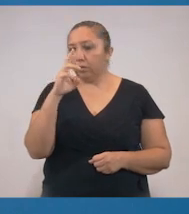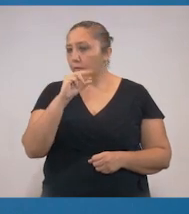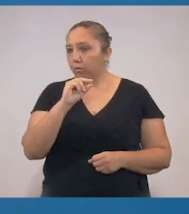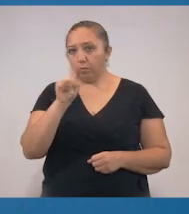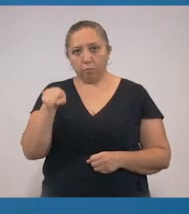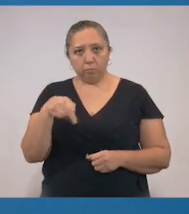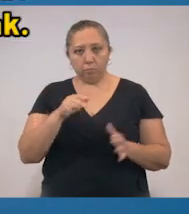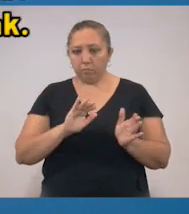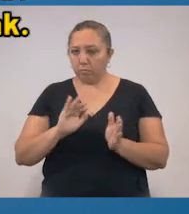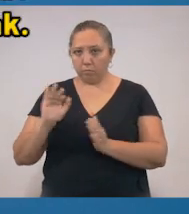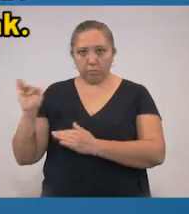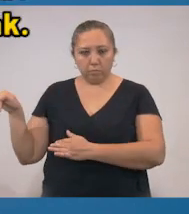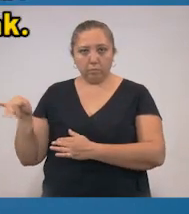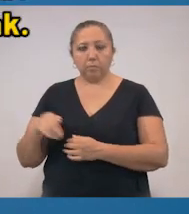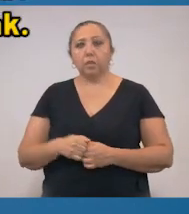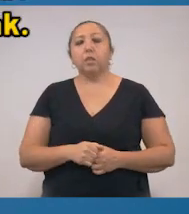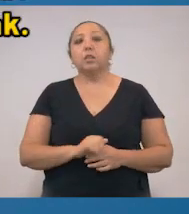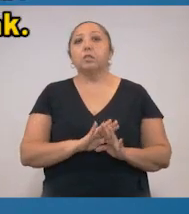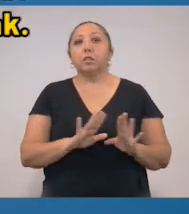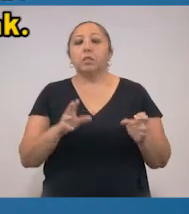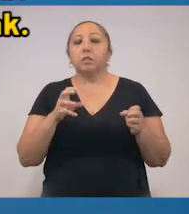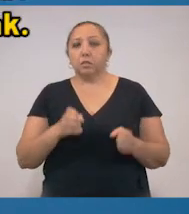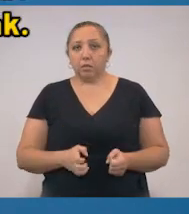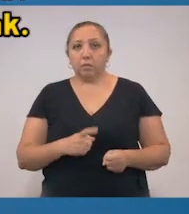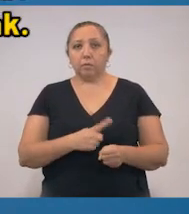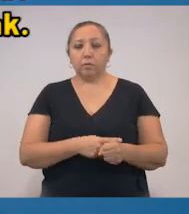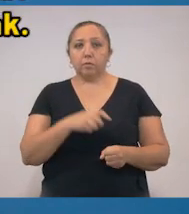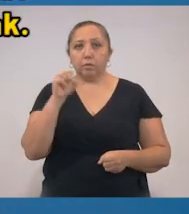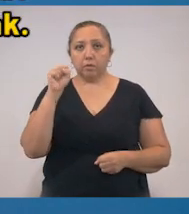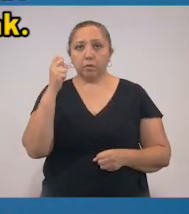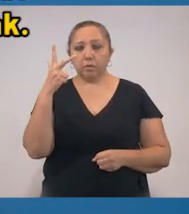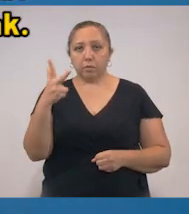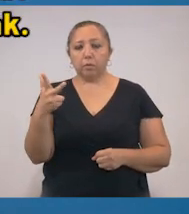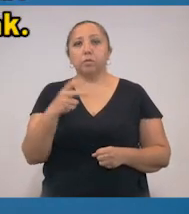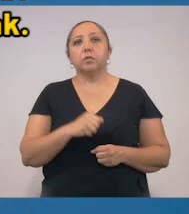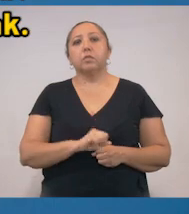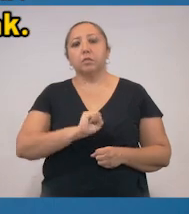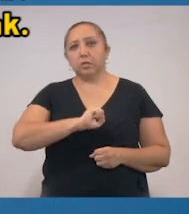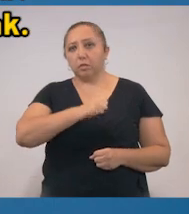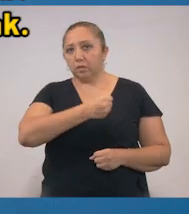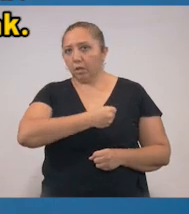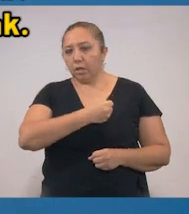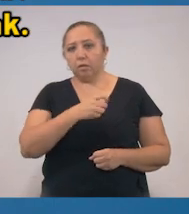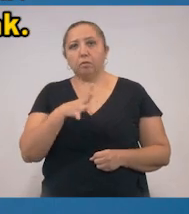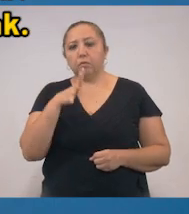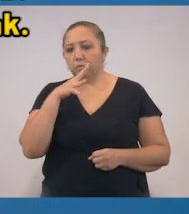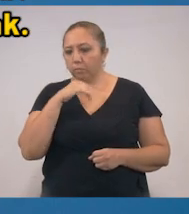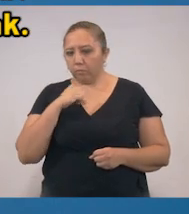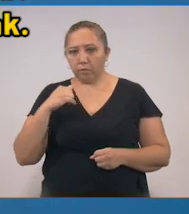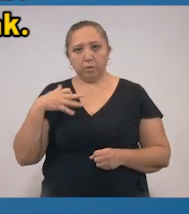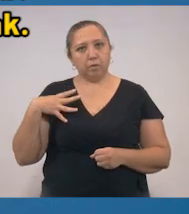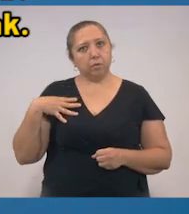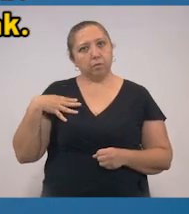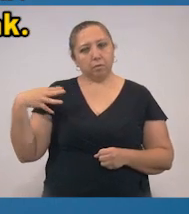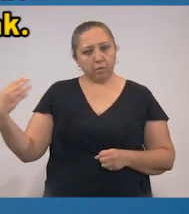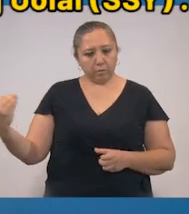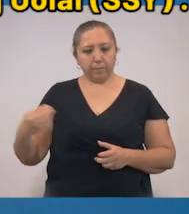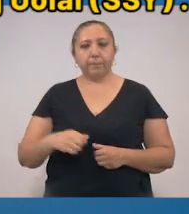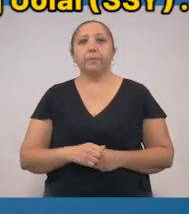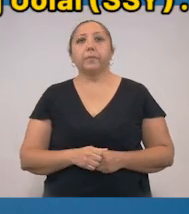fueron descartados. De los casos confirmados, 68 ya se recuperaron, no presentan síntomas ni pueden